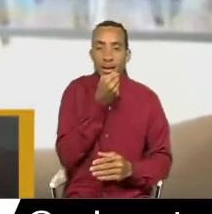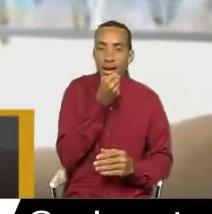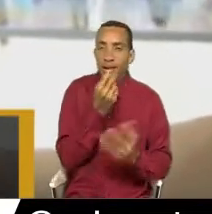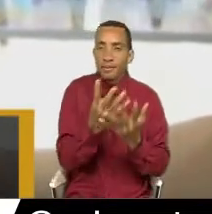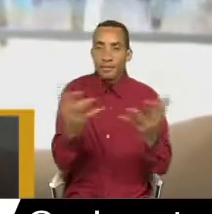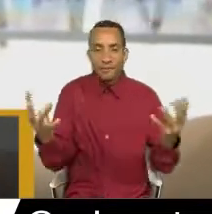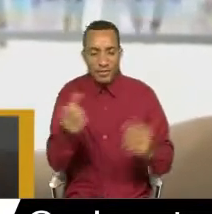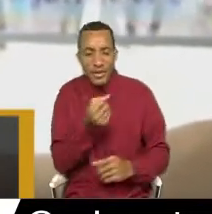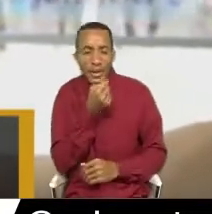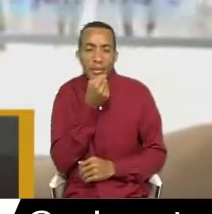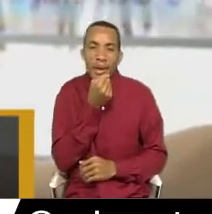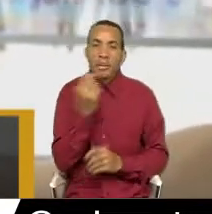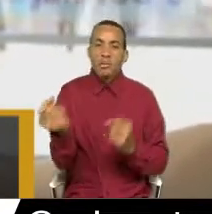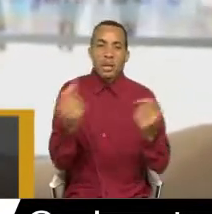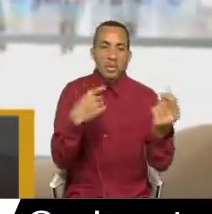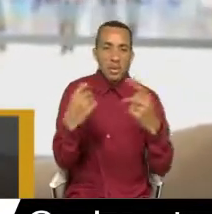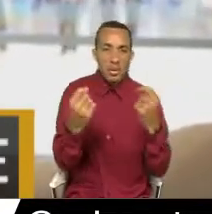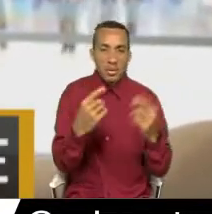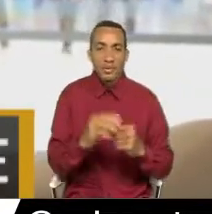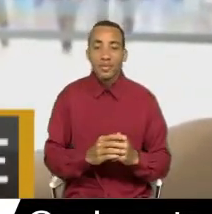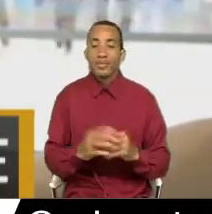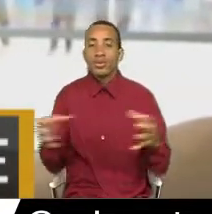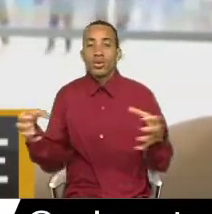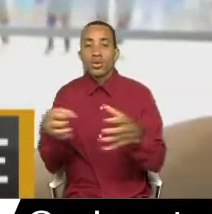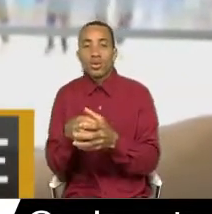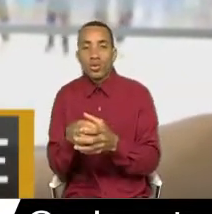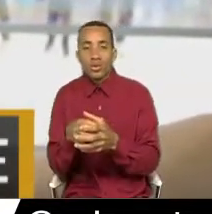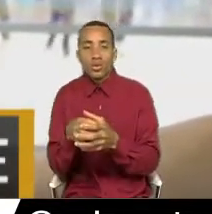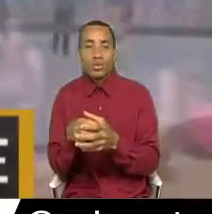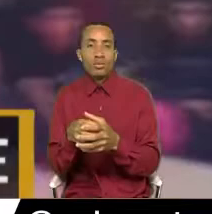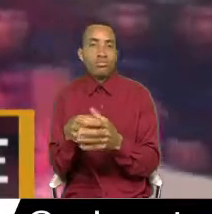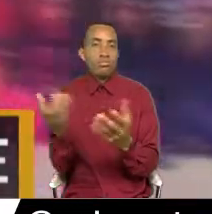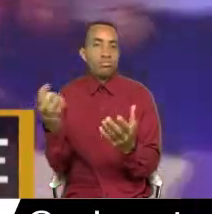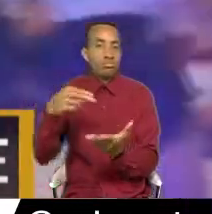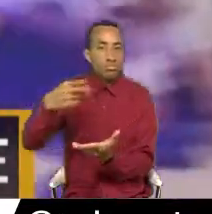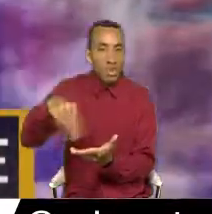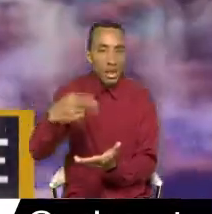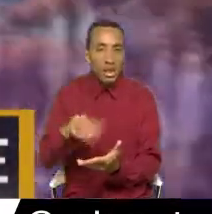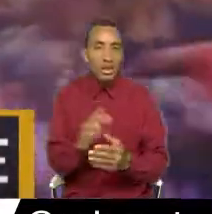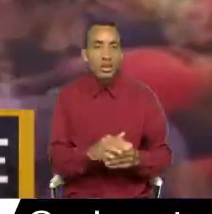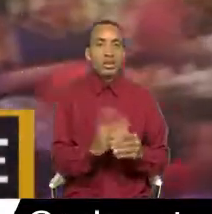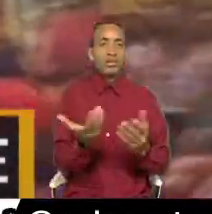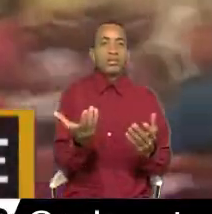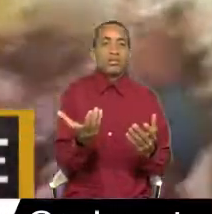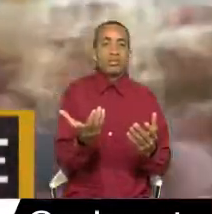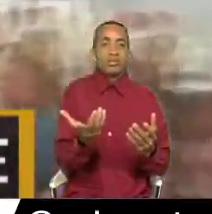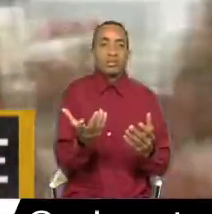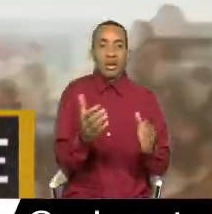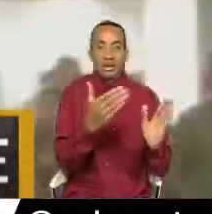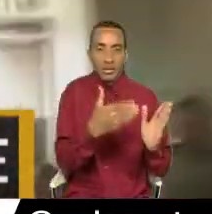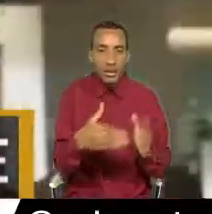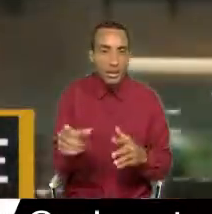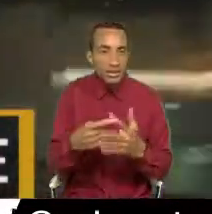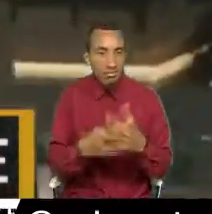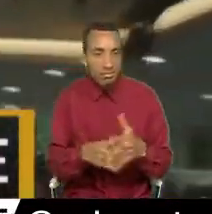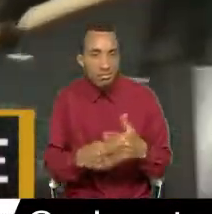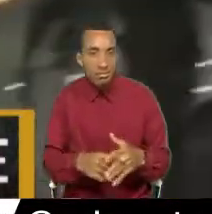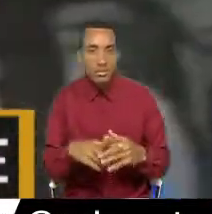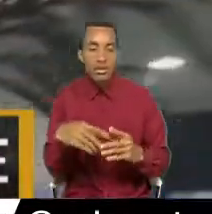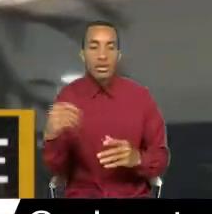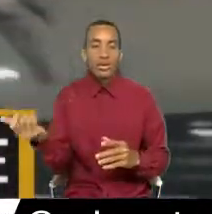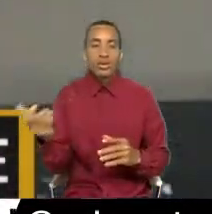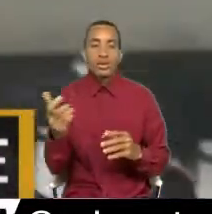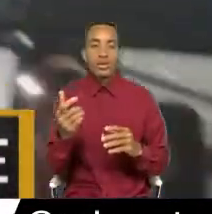formación, tenemos grupos de danza a nivel local, nacional y departamental. Tendremos b-boys,